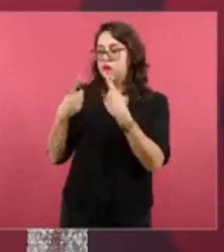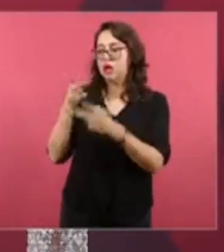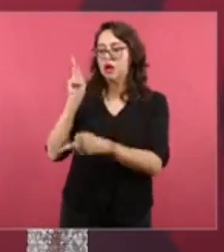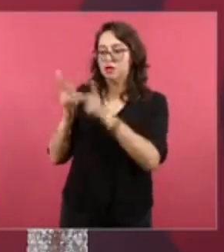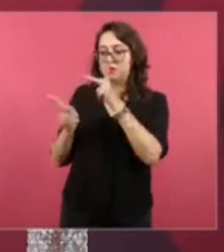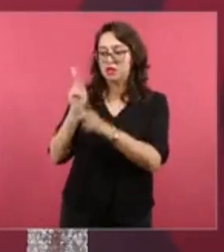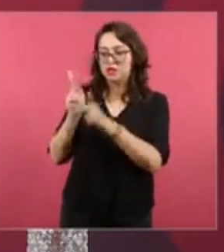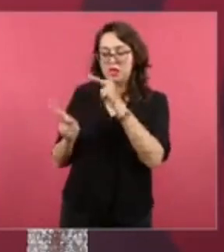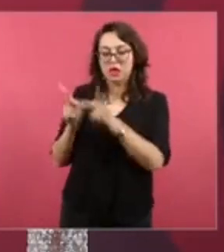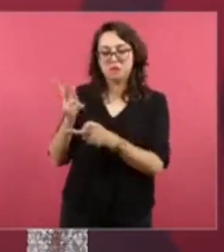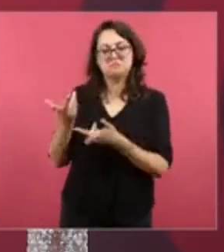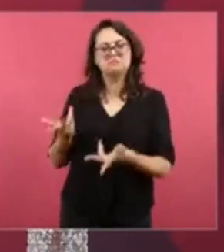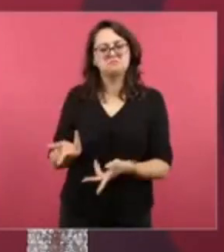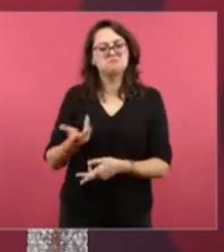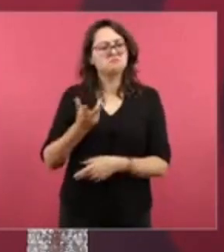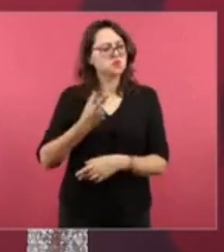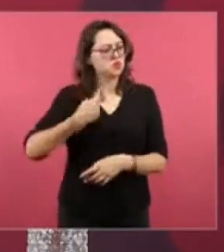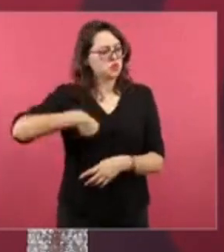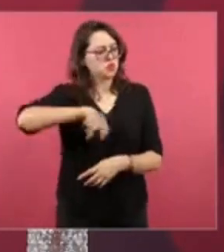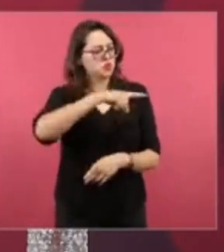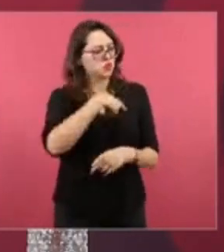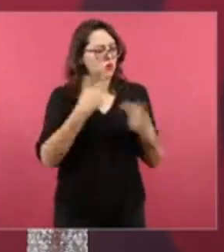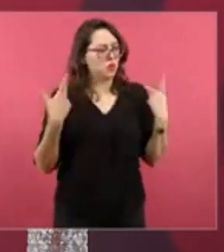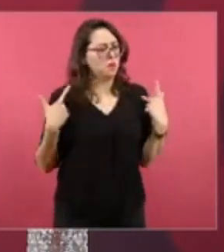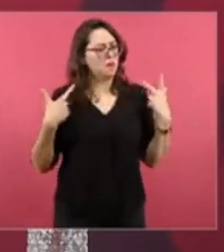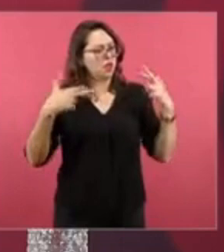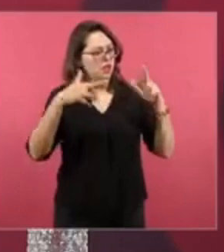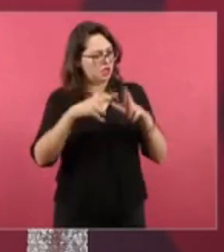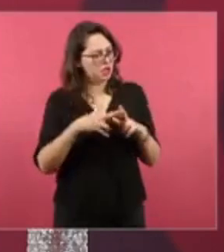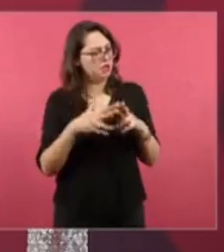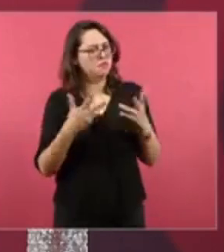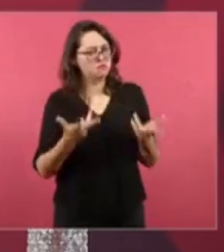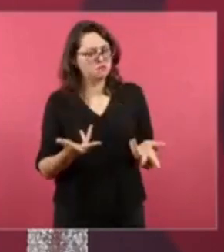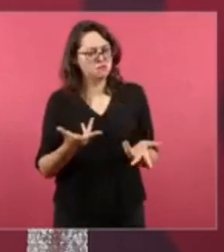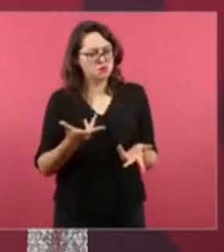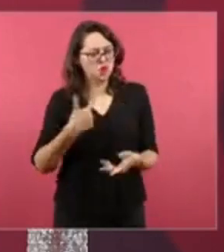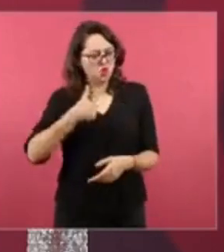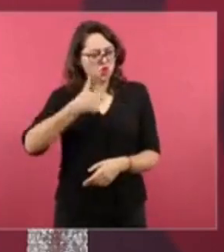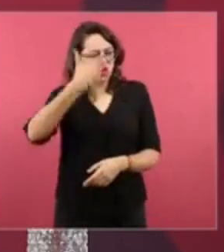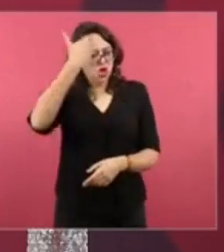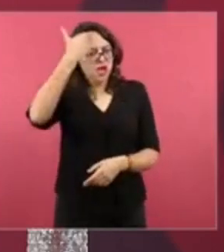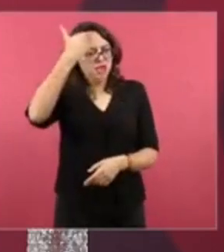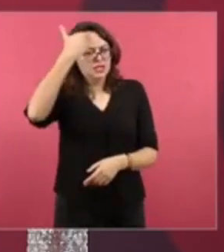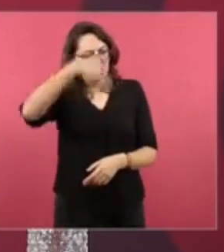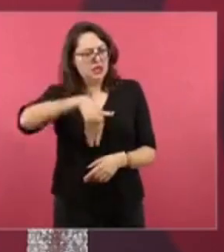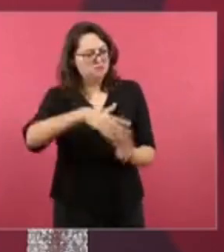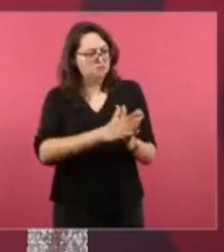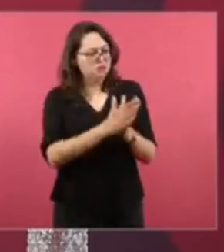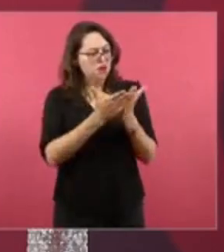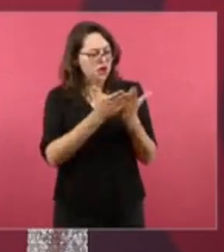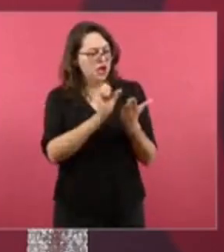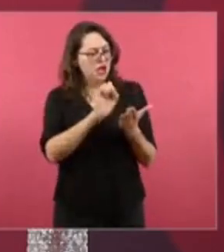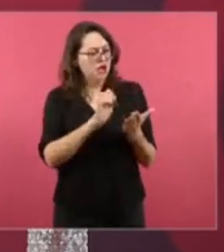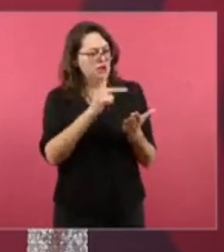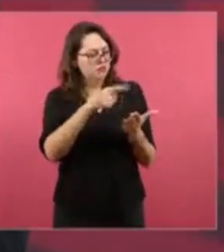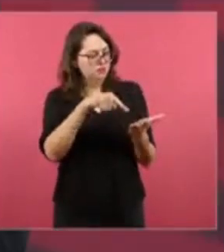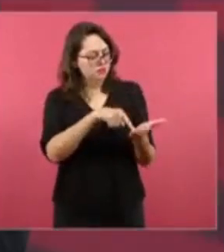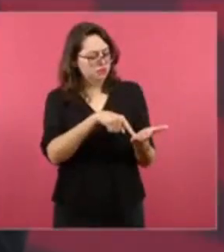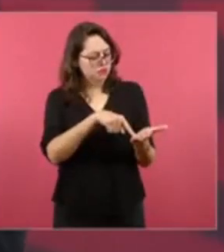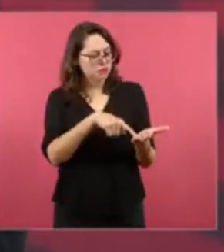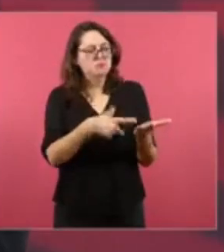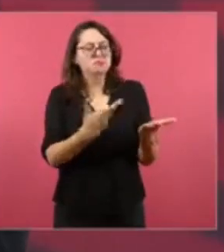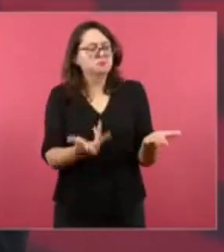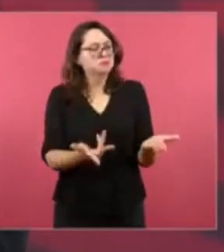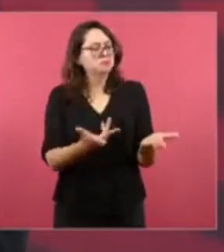ellos dicen, nosotros somos maestros y como maestros sabemos que los libros de texto gratuito se defienden,